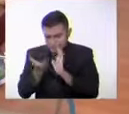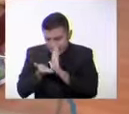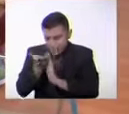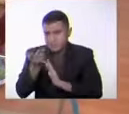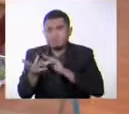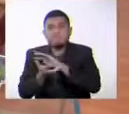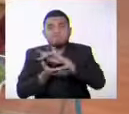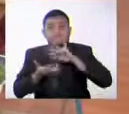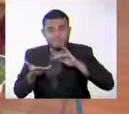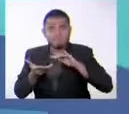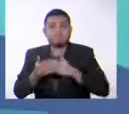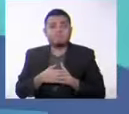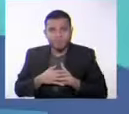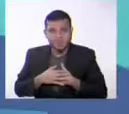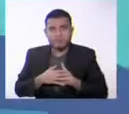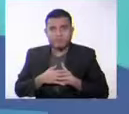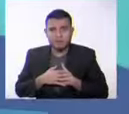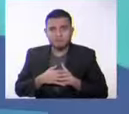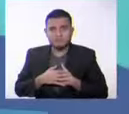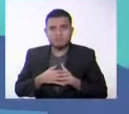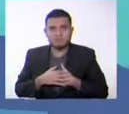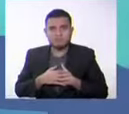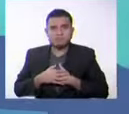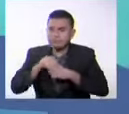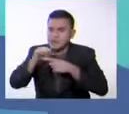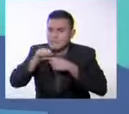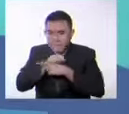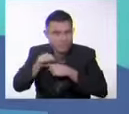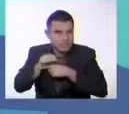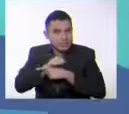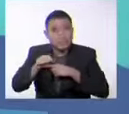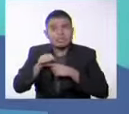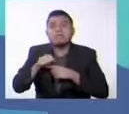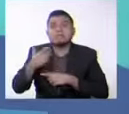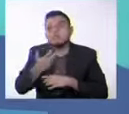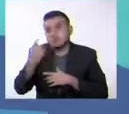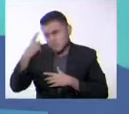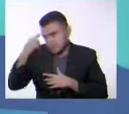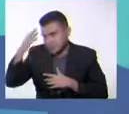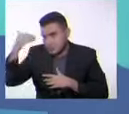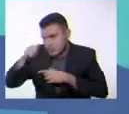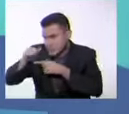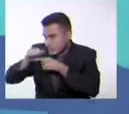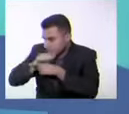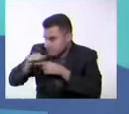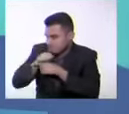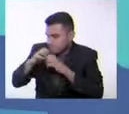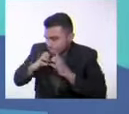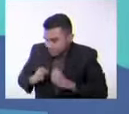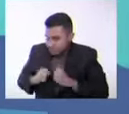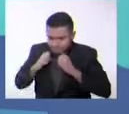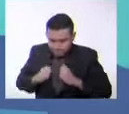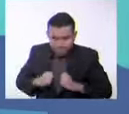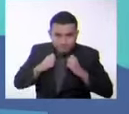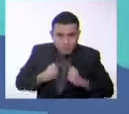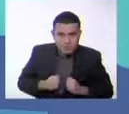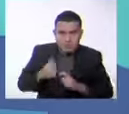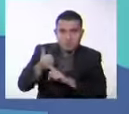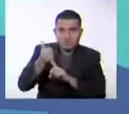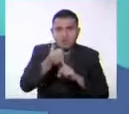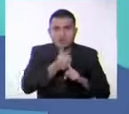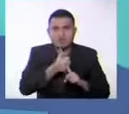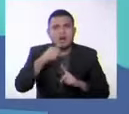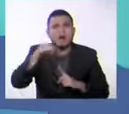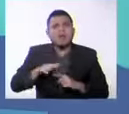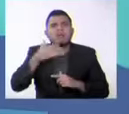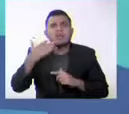ambiente en las prácticas y las políticas de los estados. Ahora podríamos determinar qué se ha